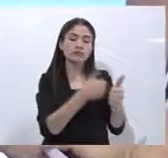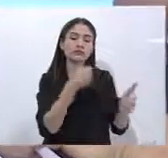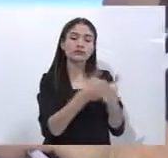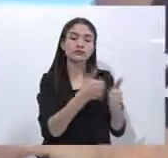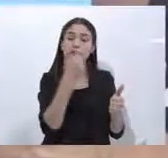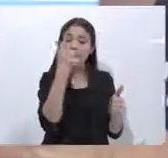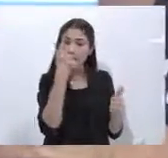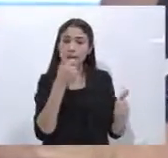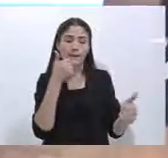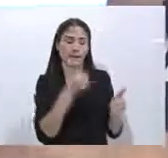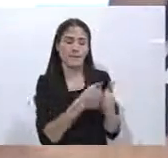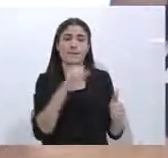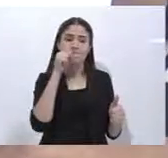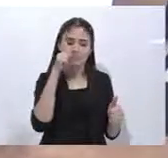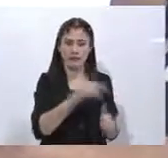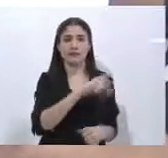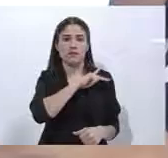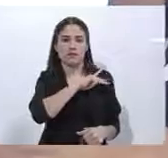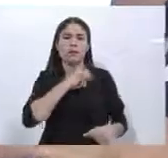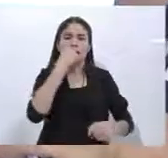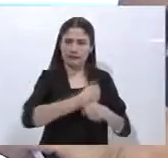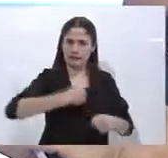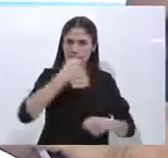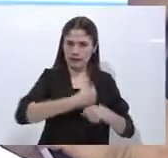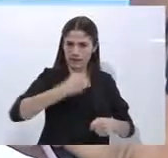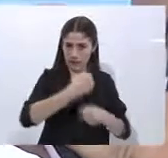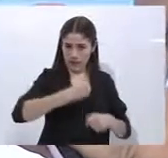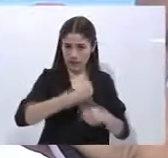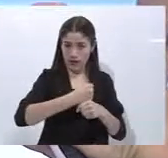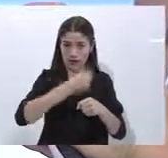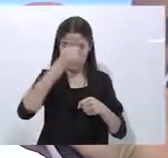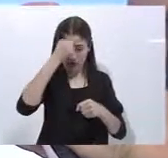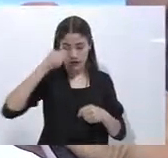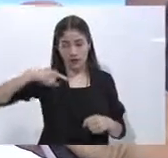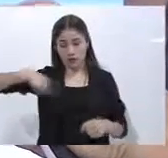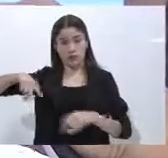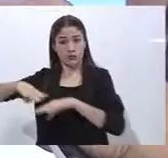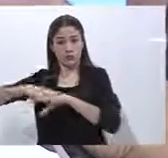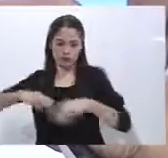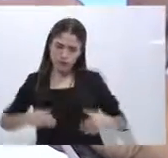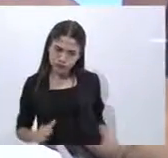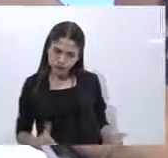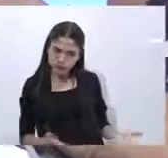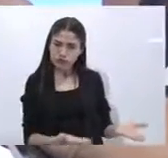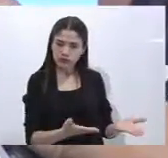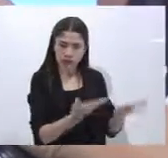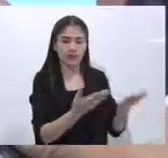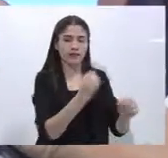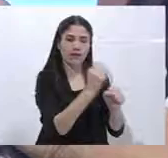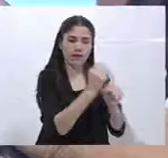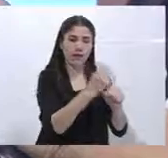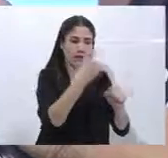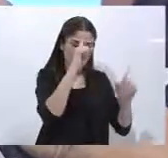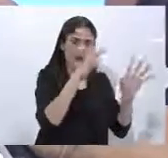muy importante que es la comercialización estamos a los de ellos y dejamos esta feria para